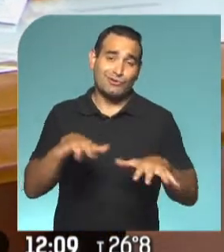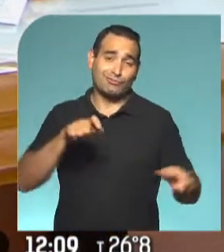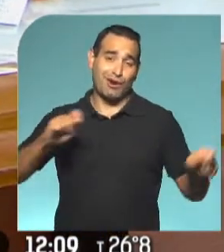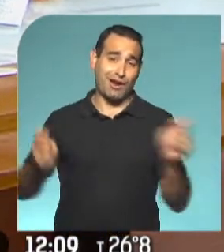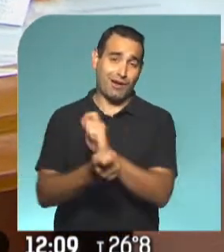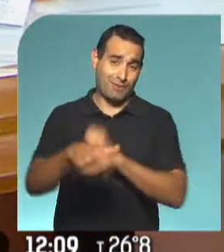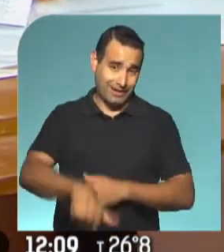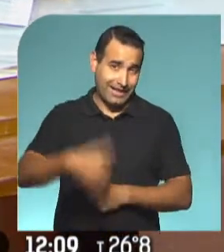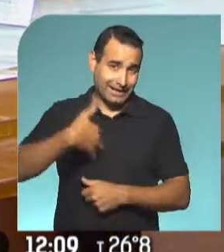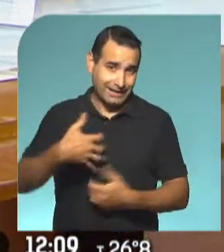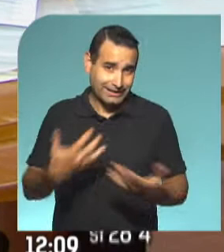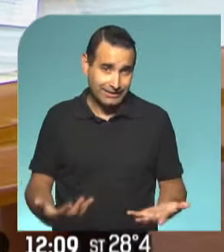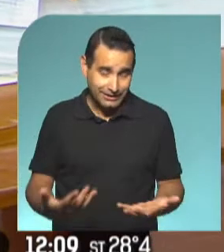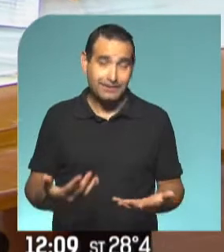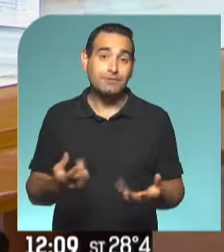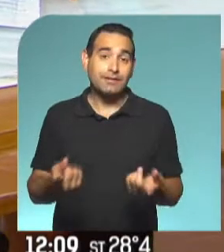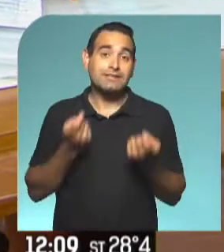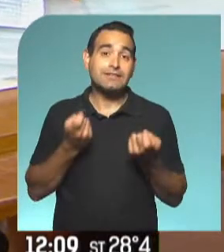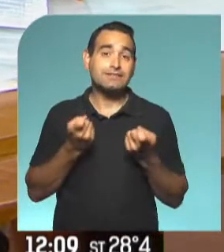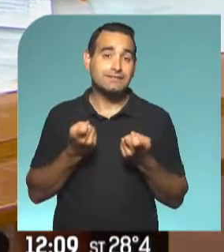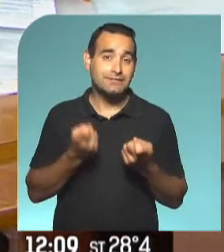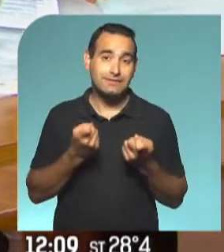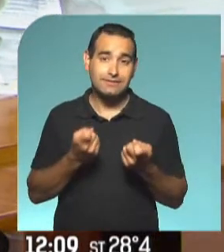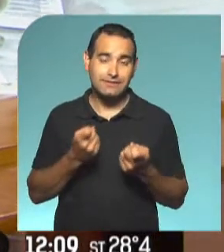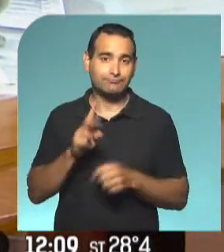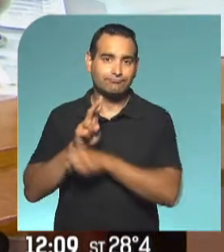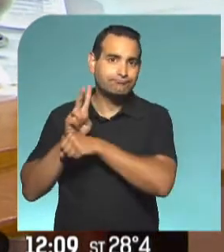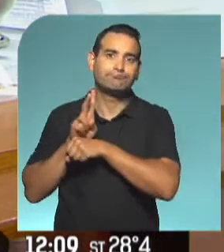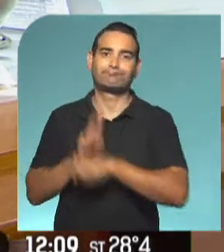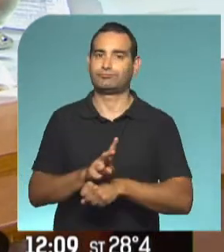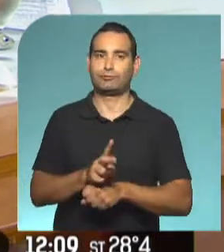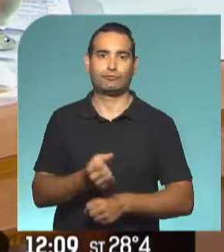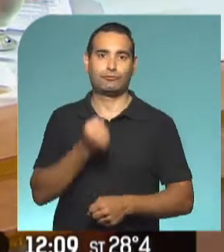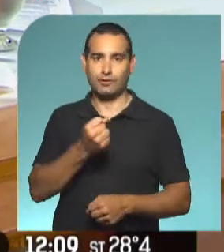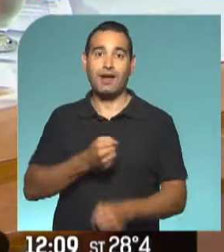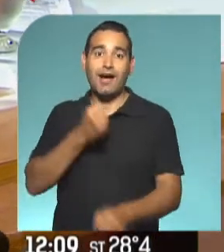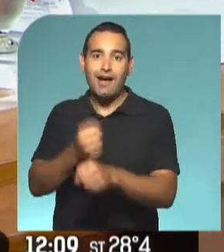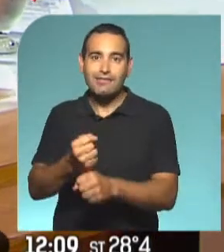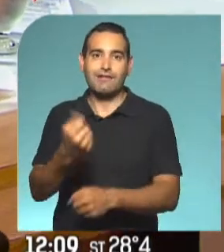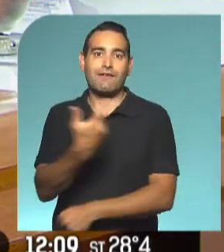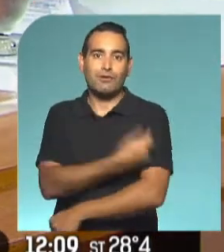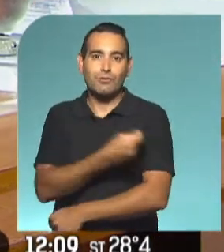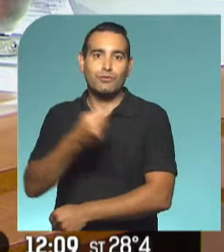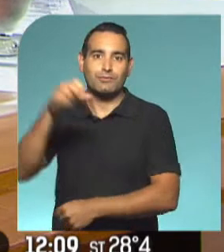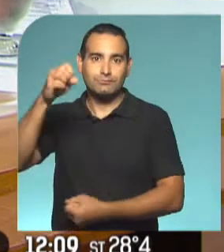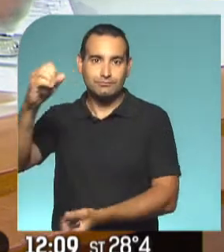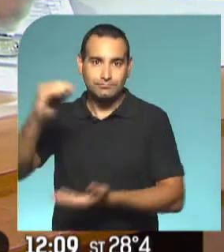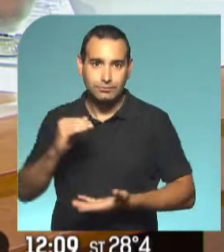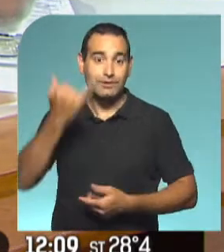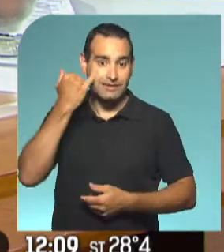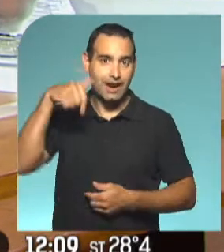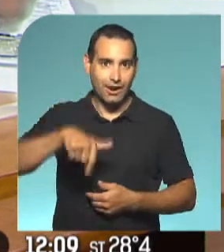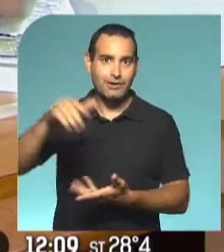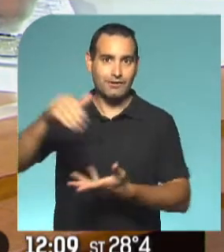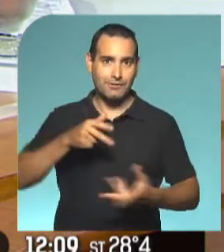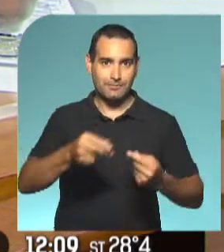nuestro país a propósito de la necesidad, en principio, de extremar los recaudos hasta la llegada de la vacuna. La vacuna llegó y ahora estamos en el